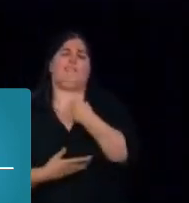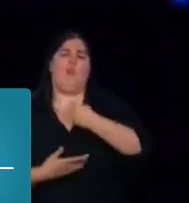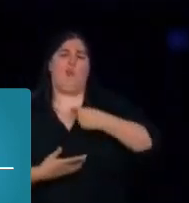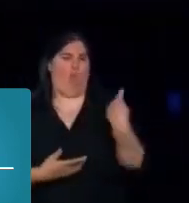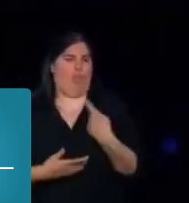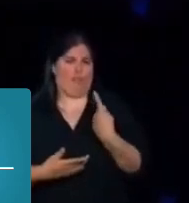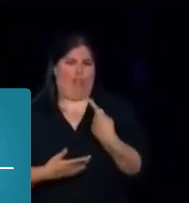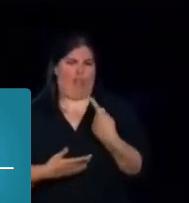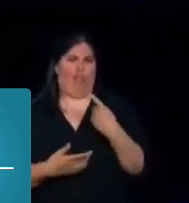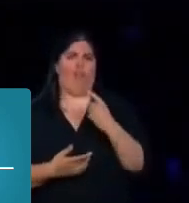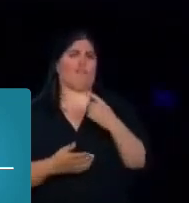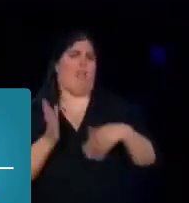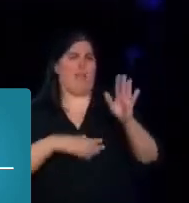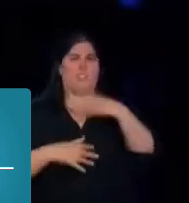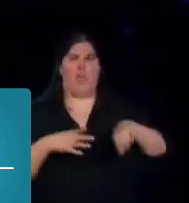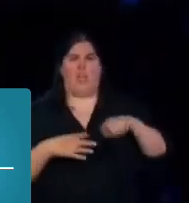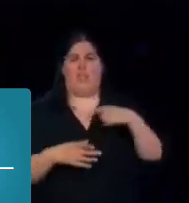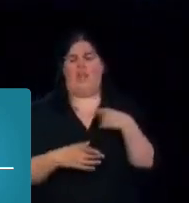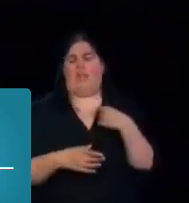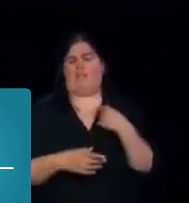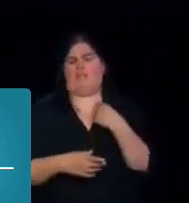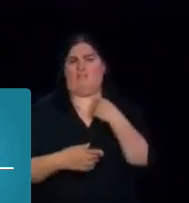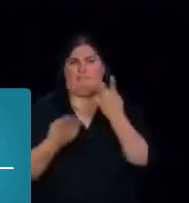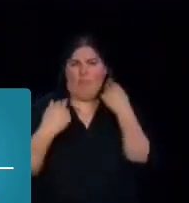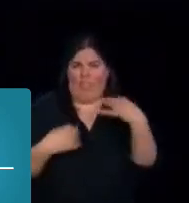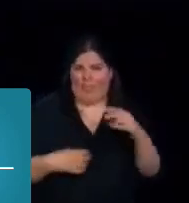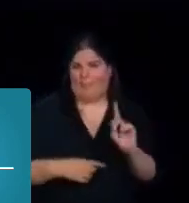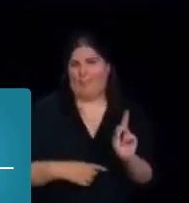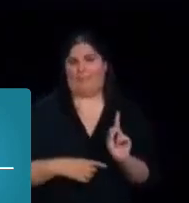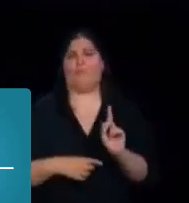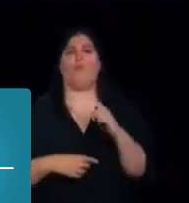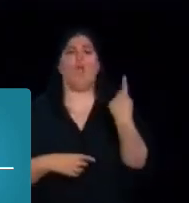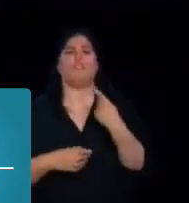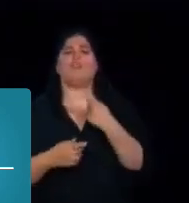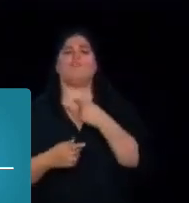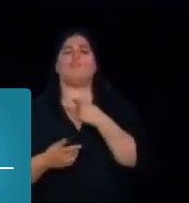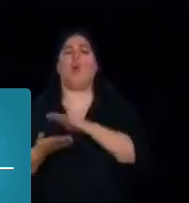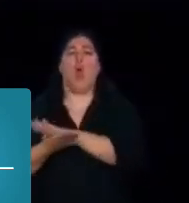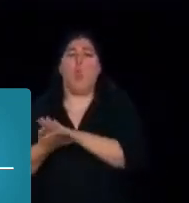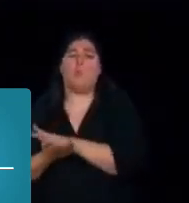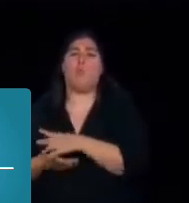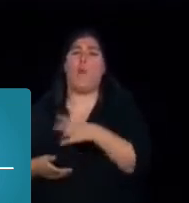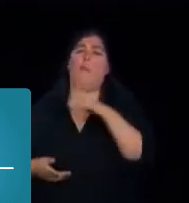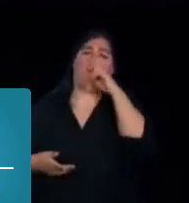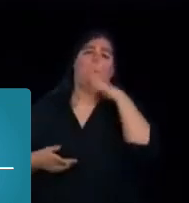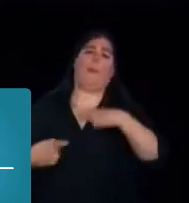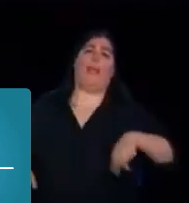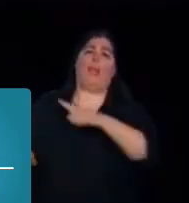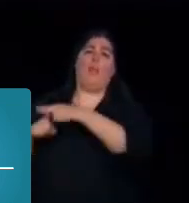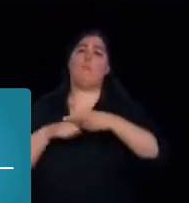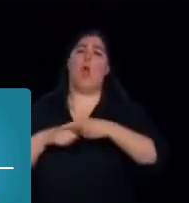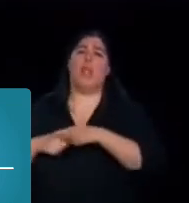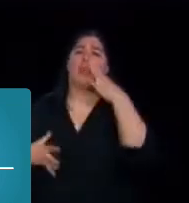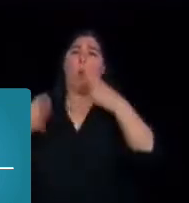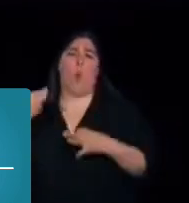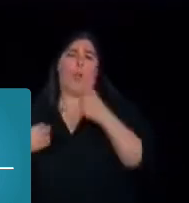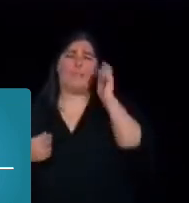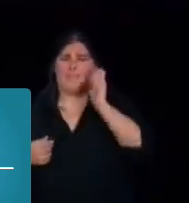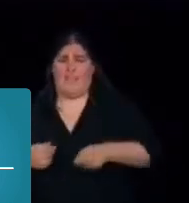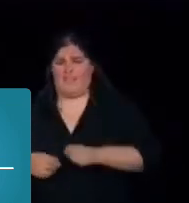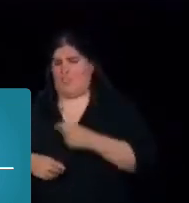bueno recordamos estamos hablando de los bloques no de los cuales Yo creo que la gente está esperando lo que vos decías que ocurrió anoche